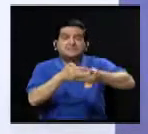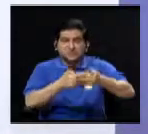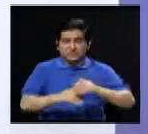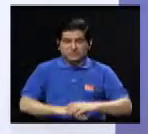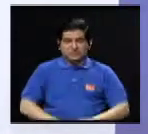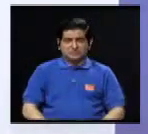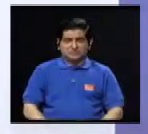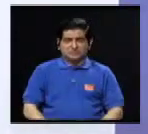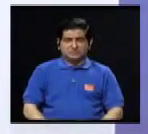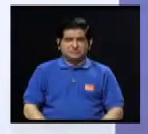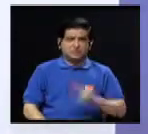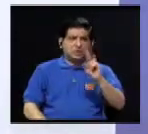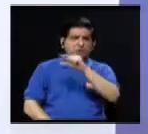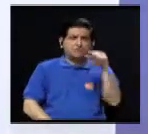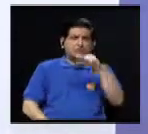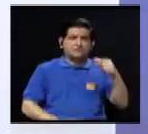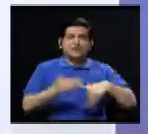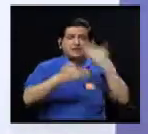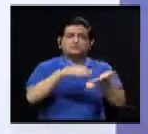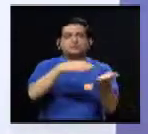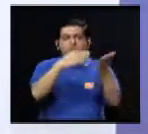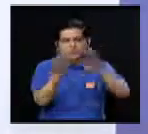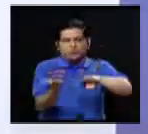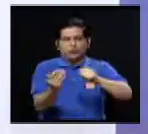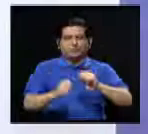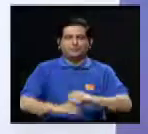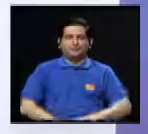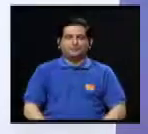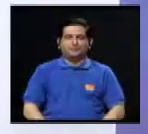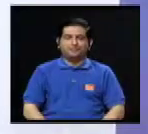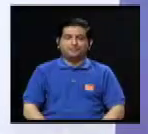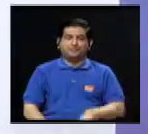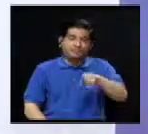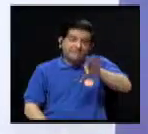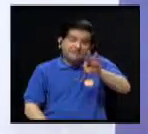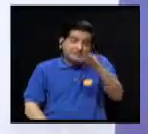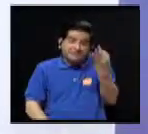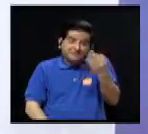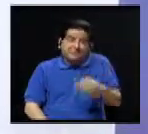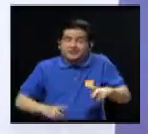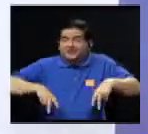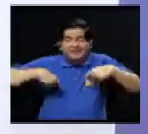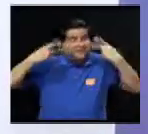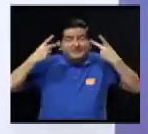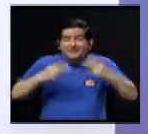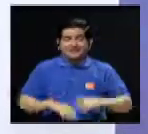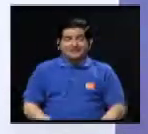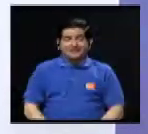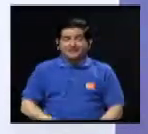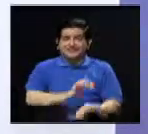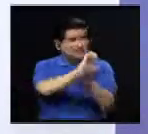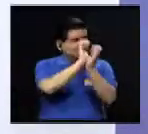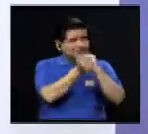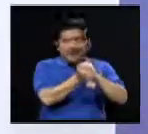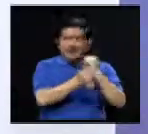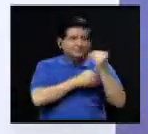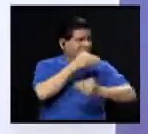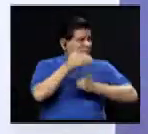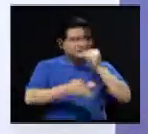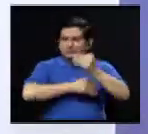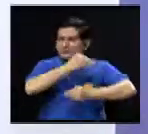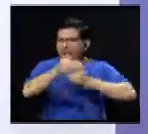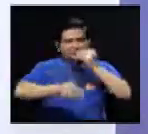Y como unas 2 semanas después murió. Así es. Así es la vida, así son los cambios, los